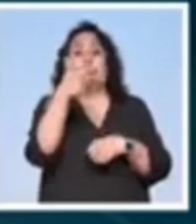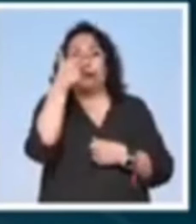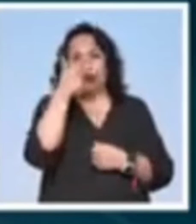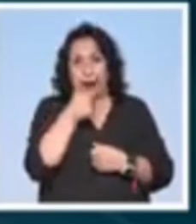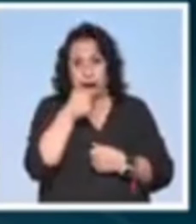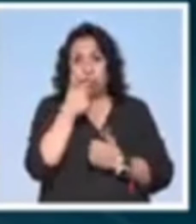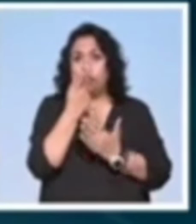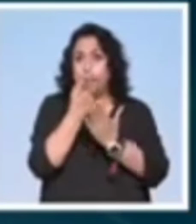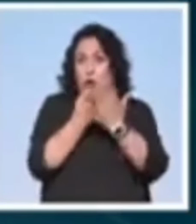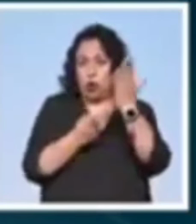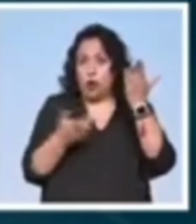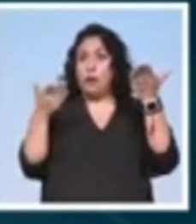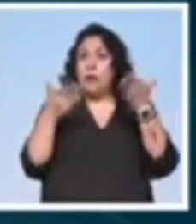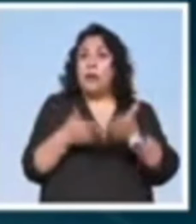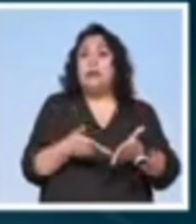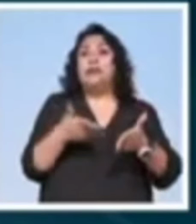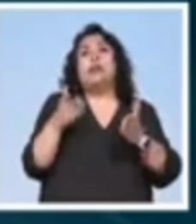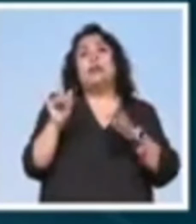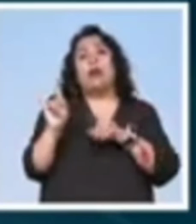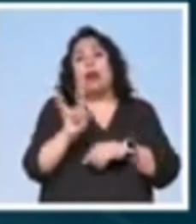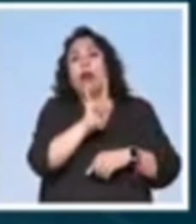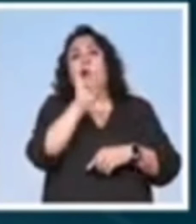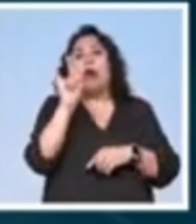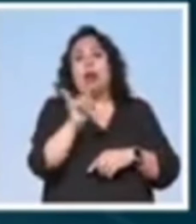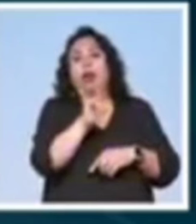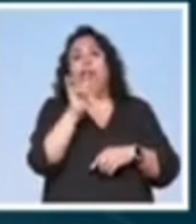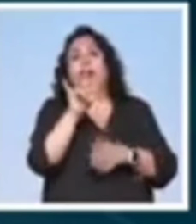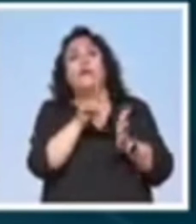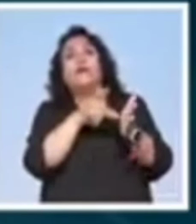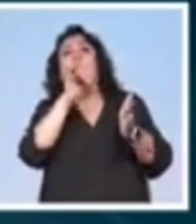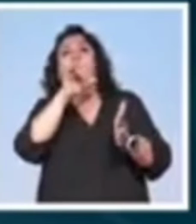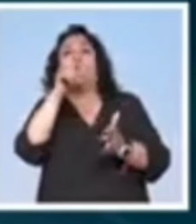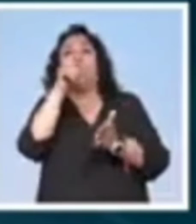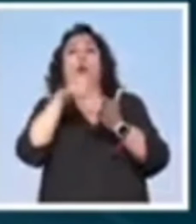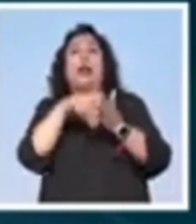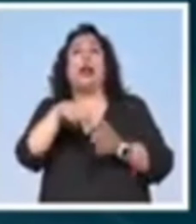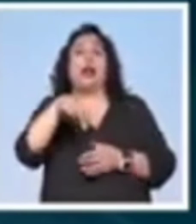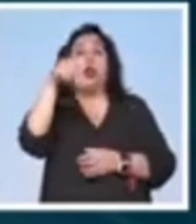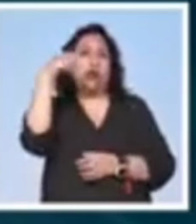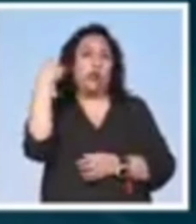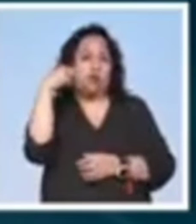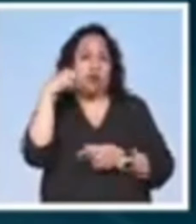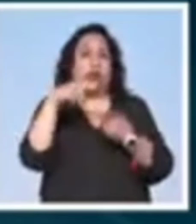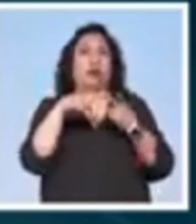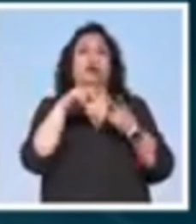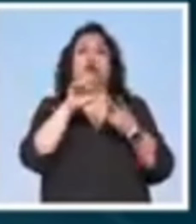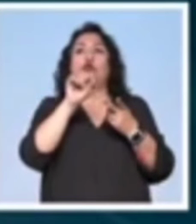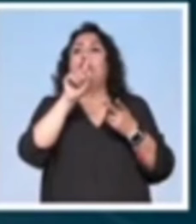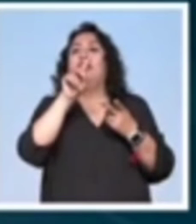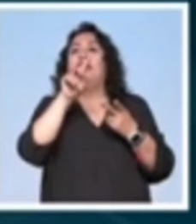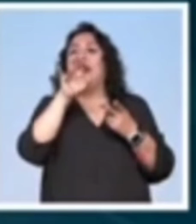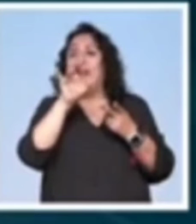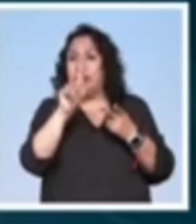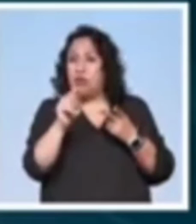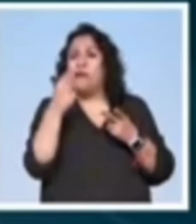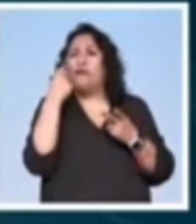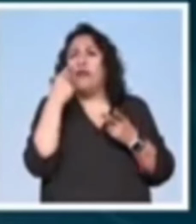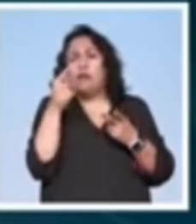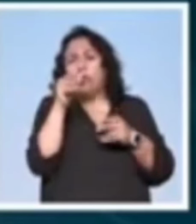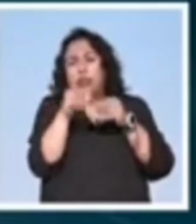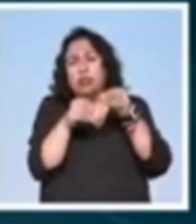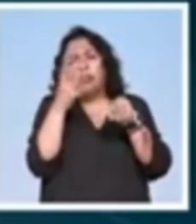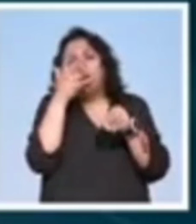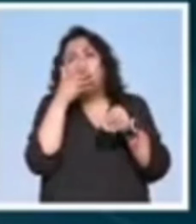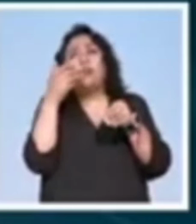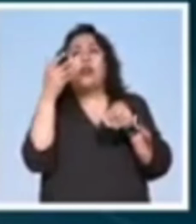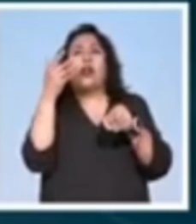horas. El programa presenta cuadros coreográficos inspirados en la zona norte de Veracruz y el Sotavento, que incluyen una emotiva recreación